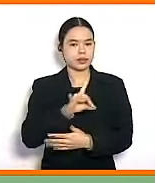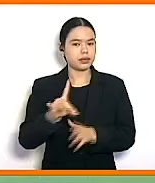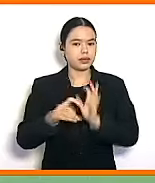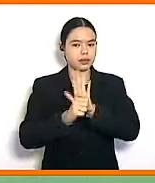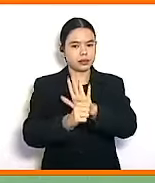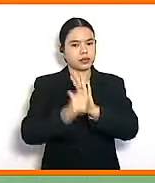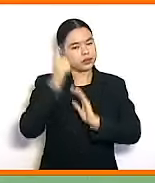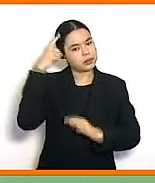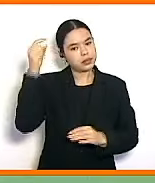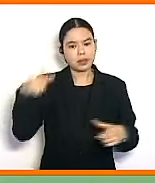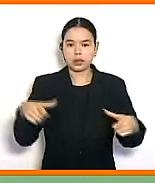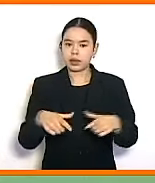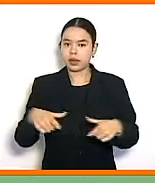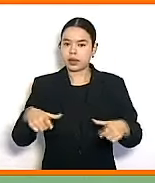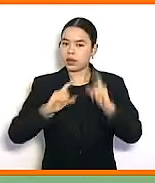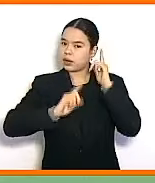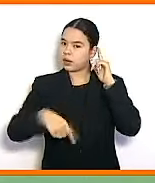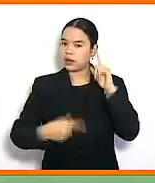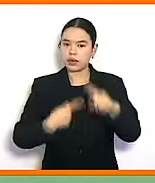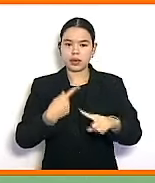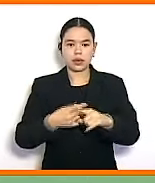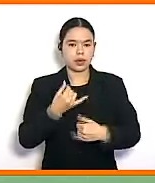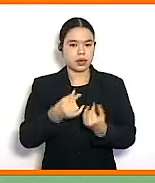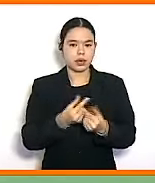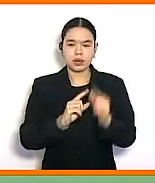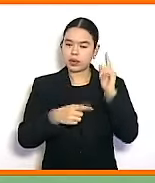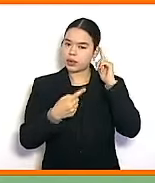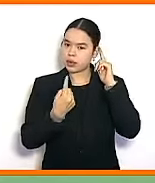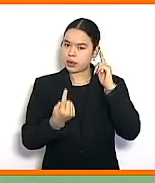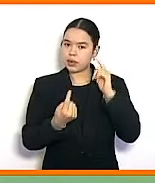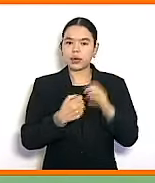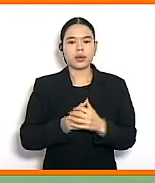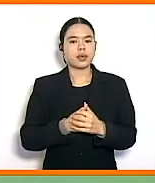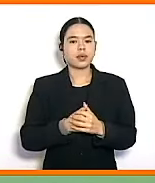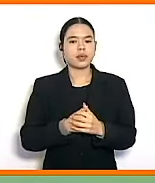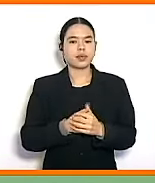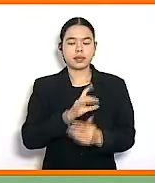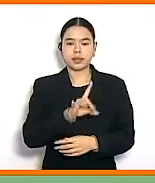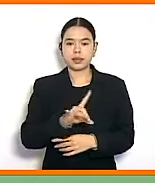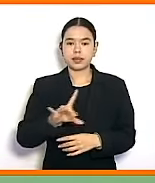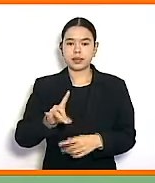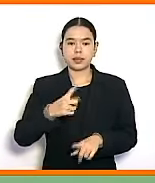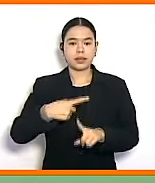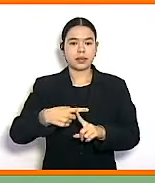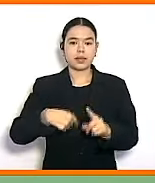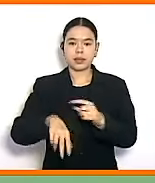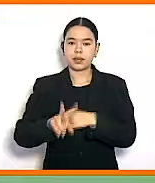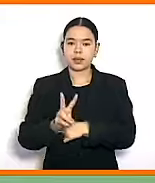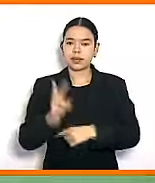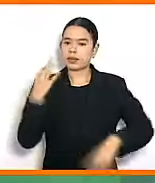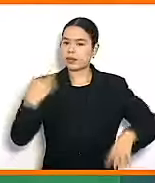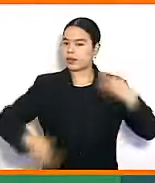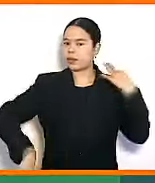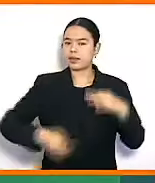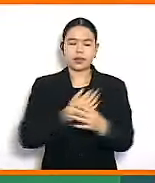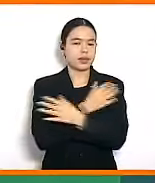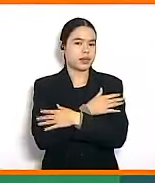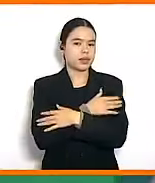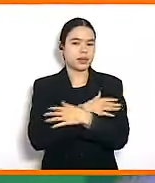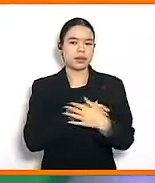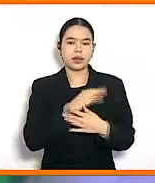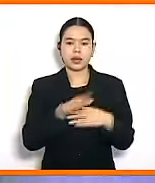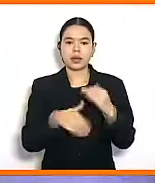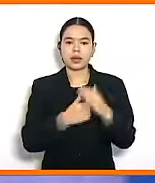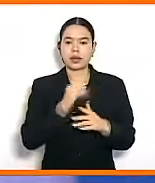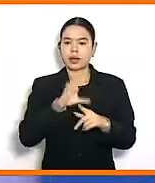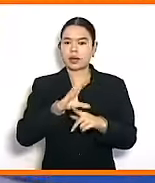su símbolo de sueños platos. Para Multi X, jugada gratis. Para más 1, 88 más 2. Muchas felicidades para